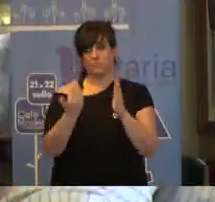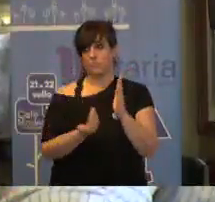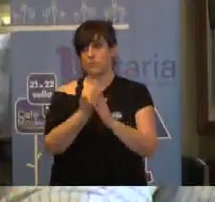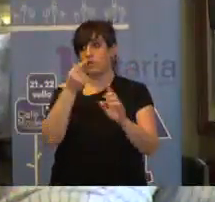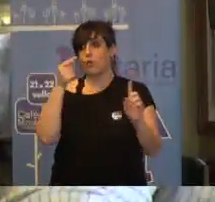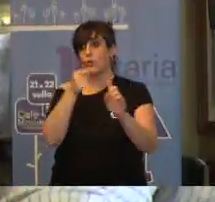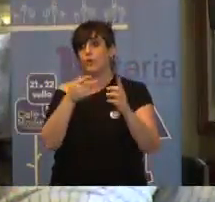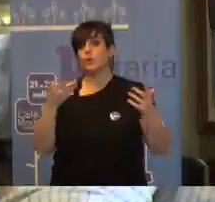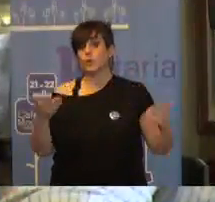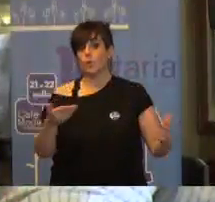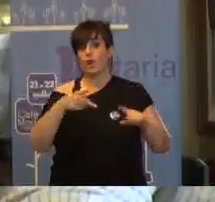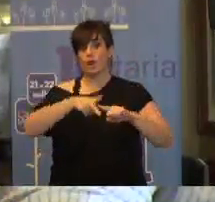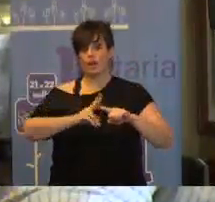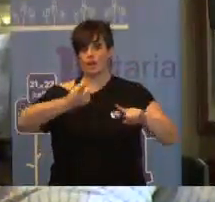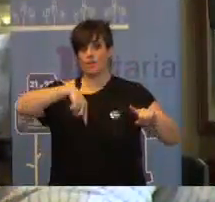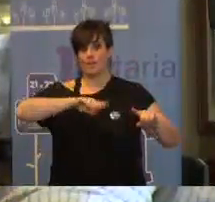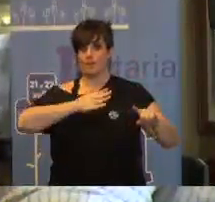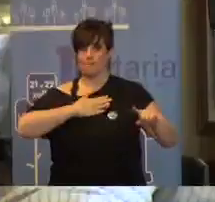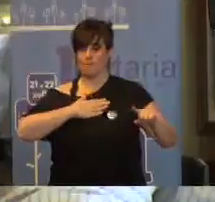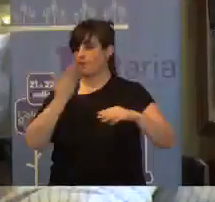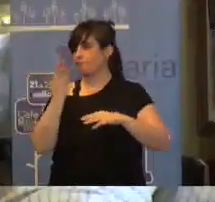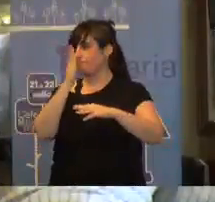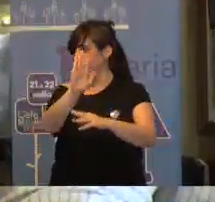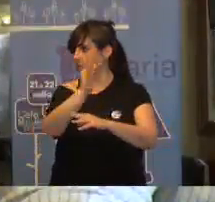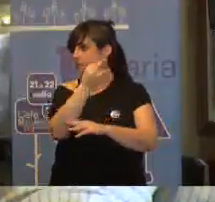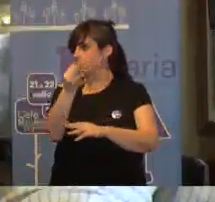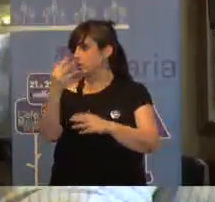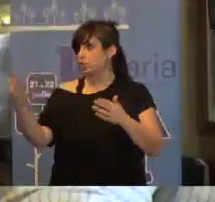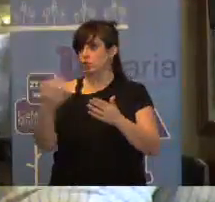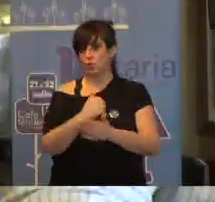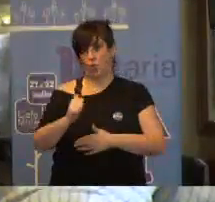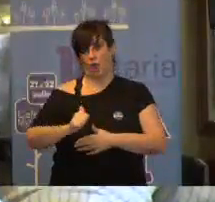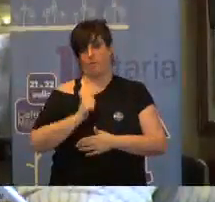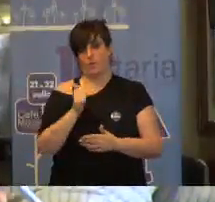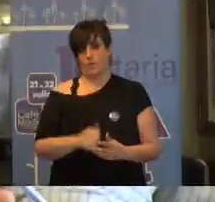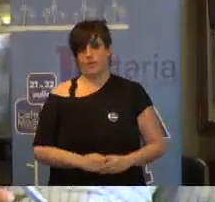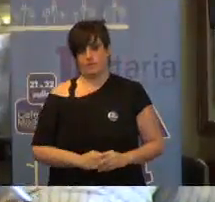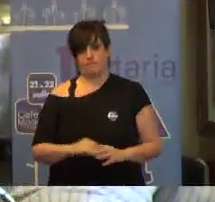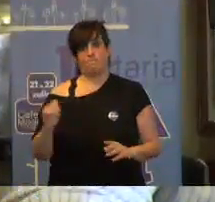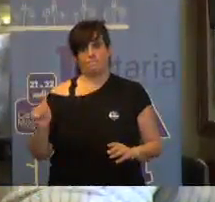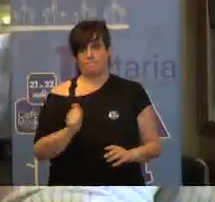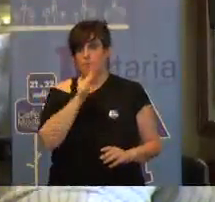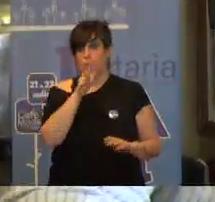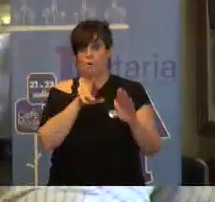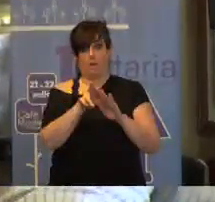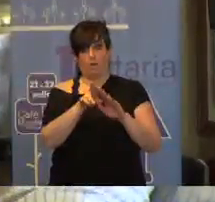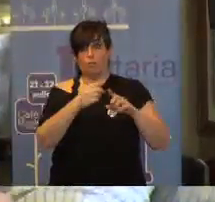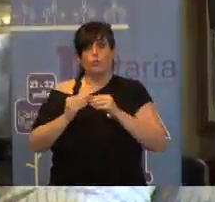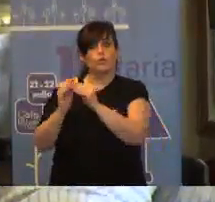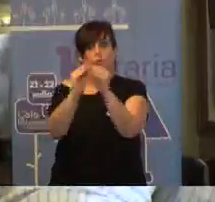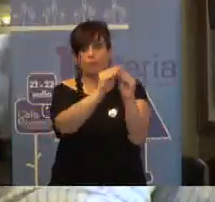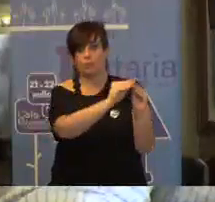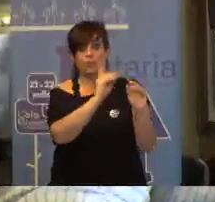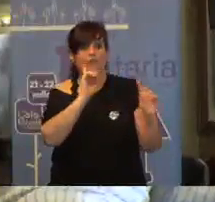propias ferramentas e que todos empecemos a aproveitarnos deses recursos comuns, porque senón non ten